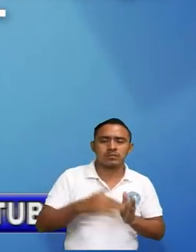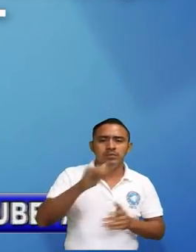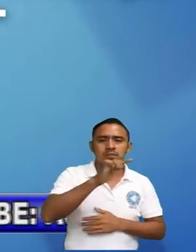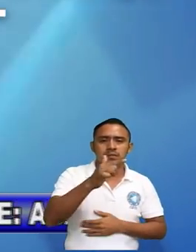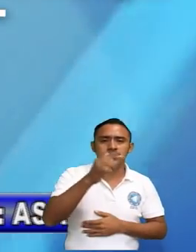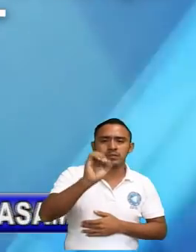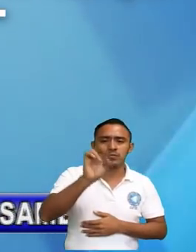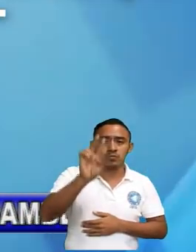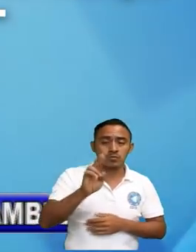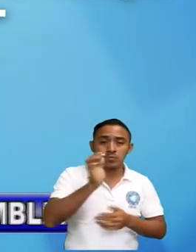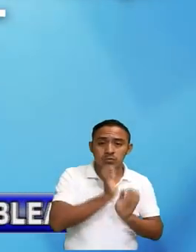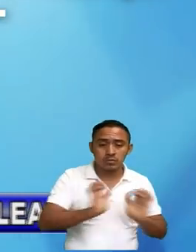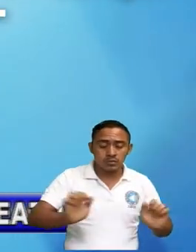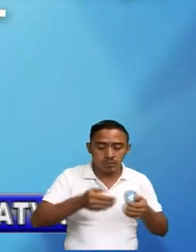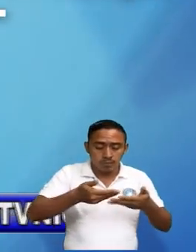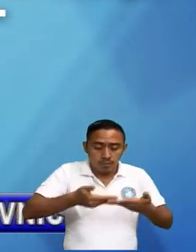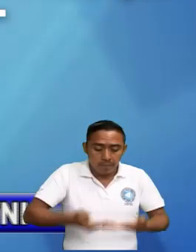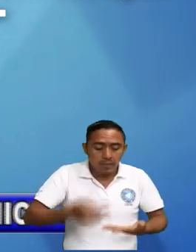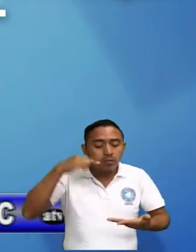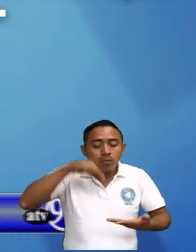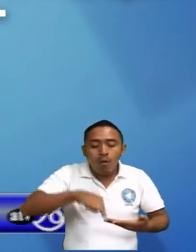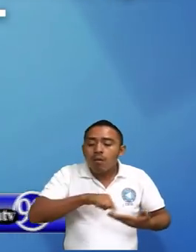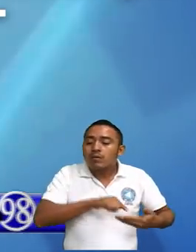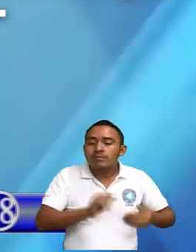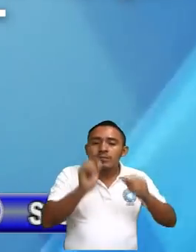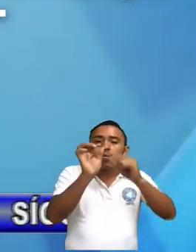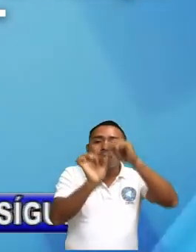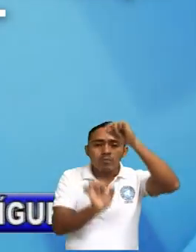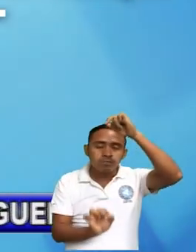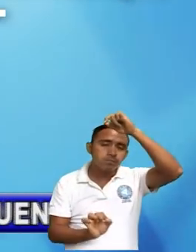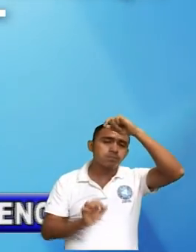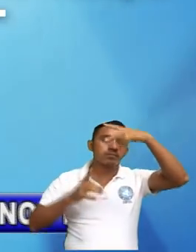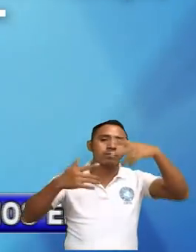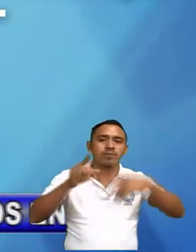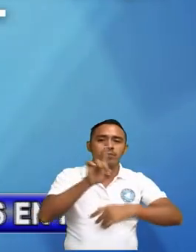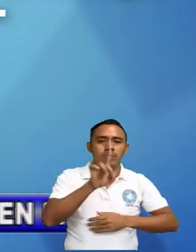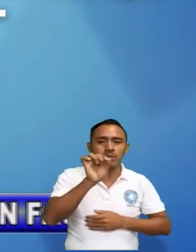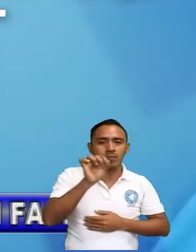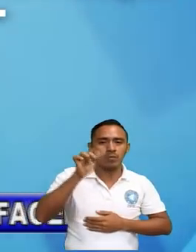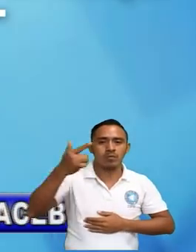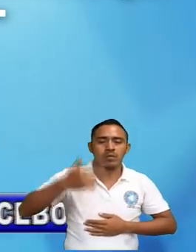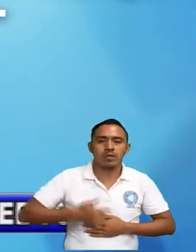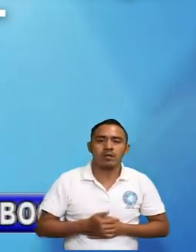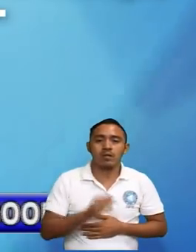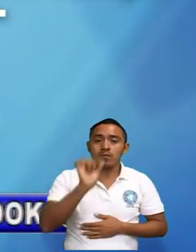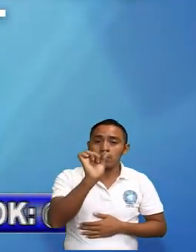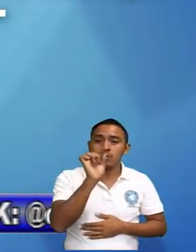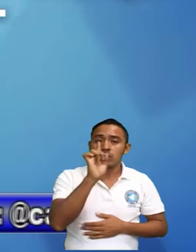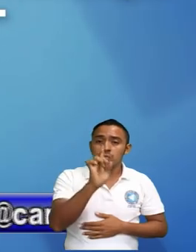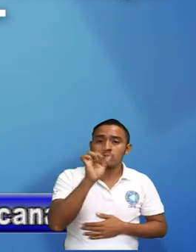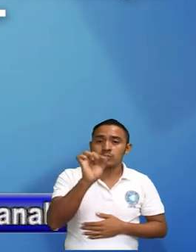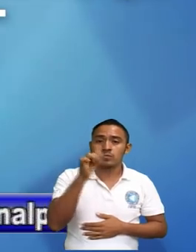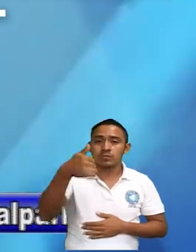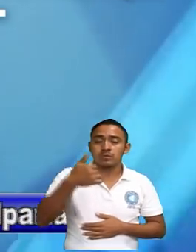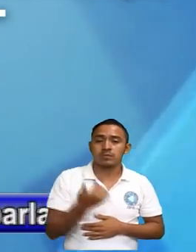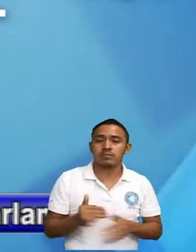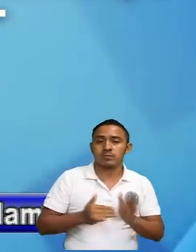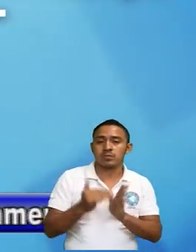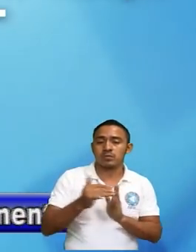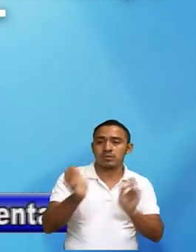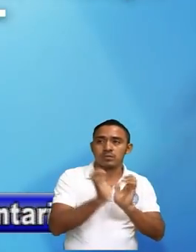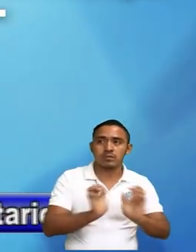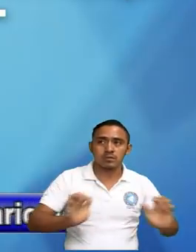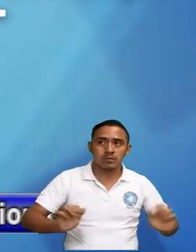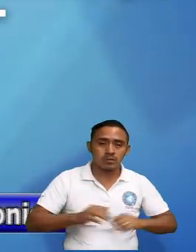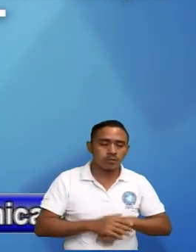176.702 niños pesados y tallados, de una meta de 1.6 millones de niños y niñas. Representa un avance